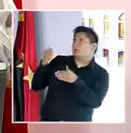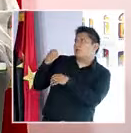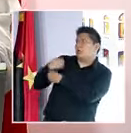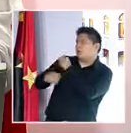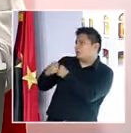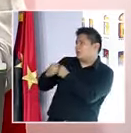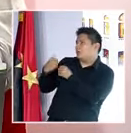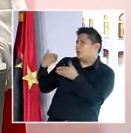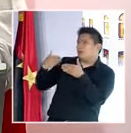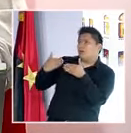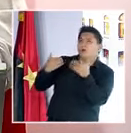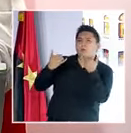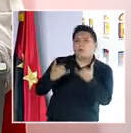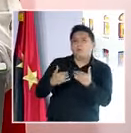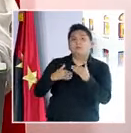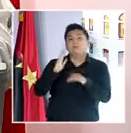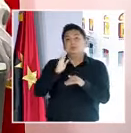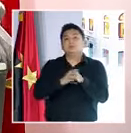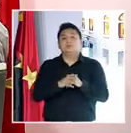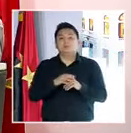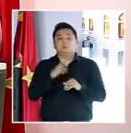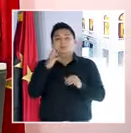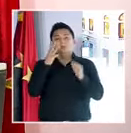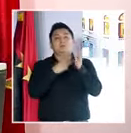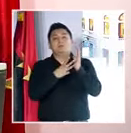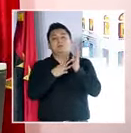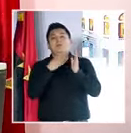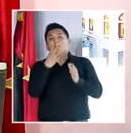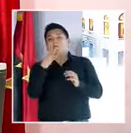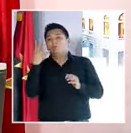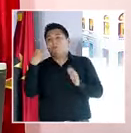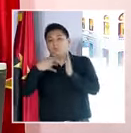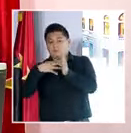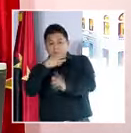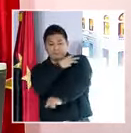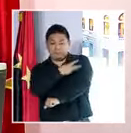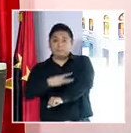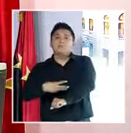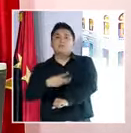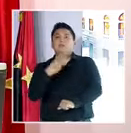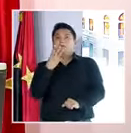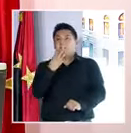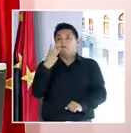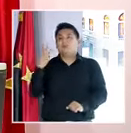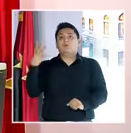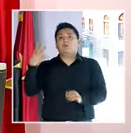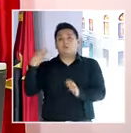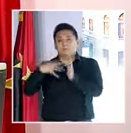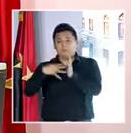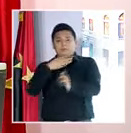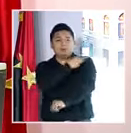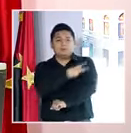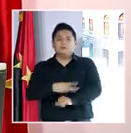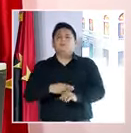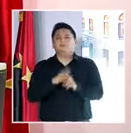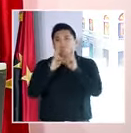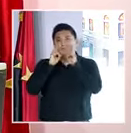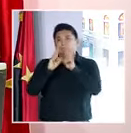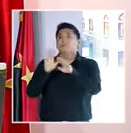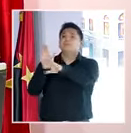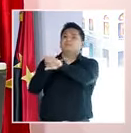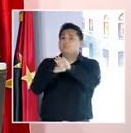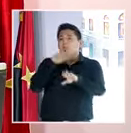Son 384 mil millones de pesos. Por eso un reconocimiento a ustedes, porque esta es